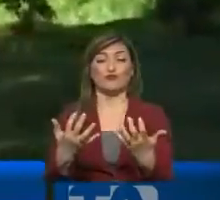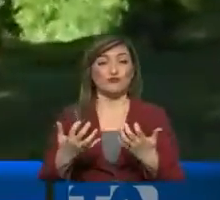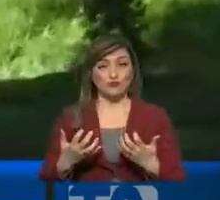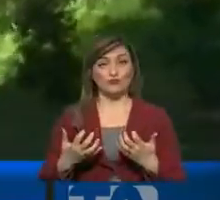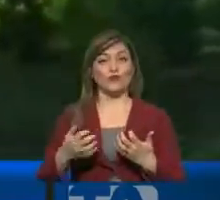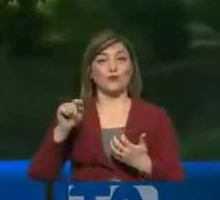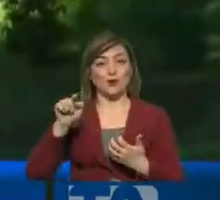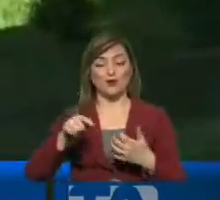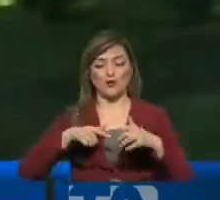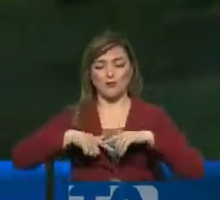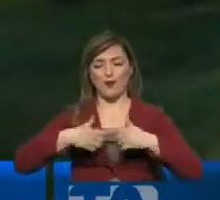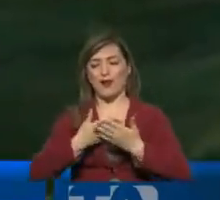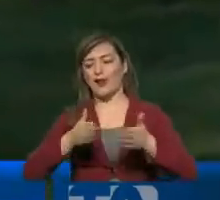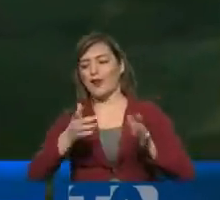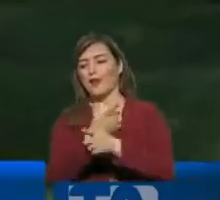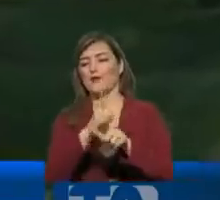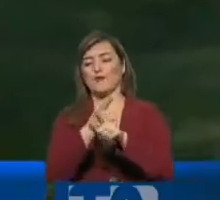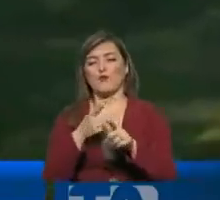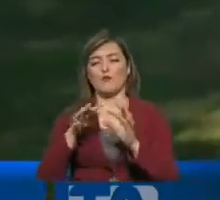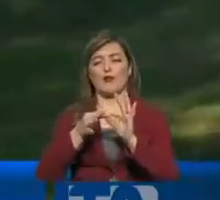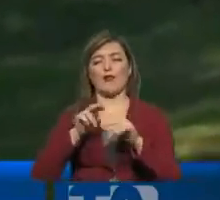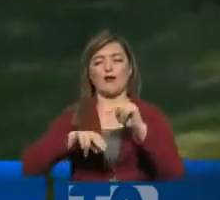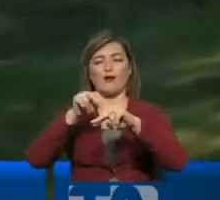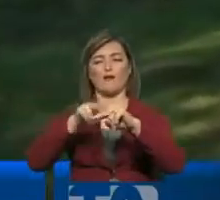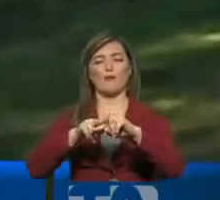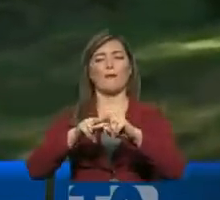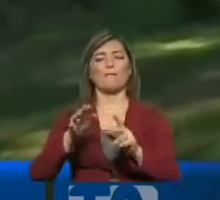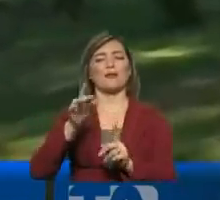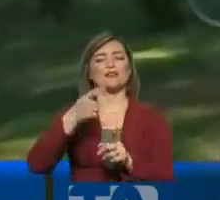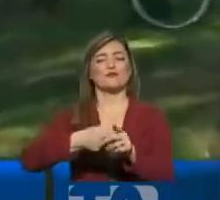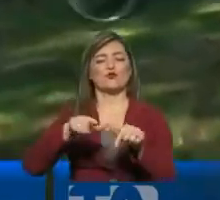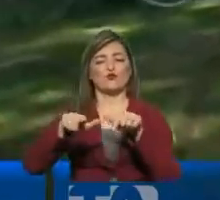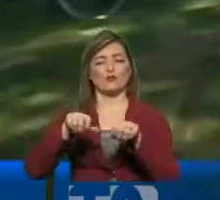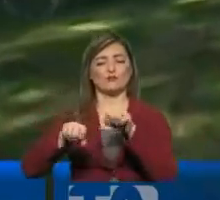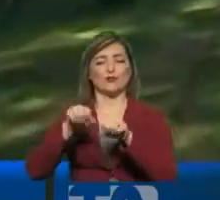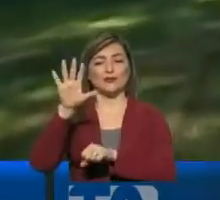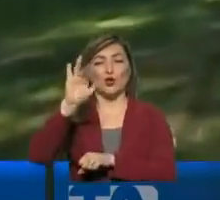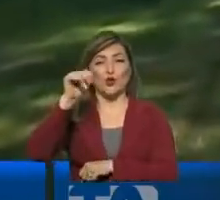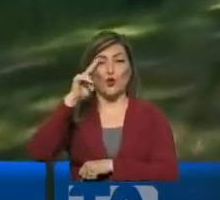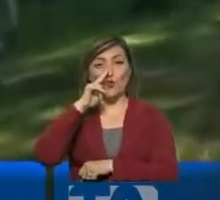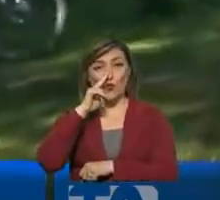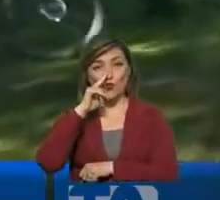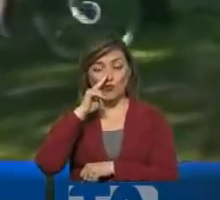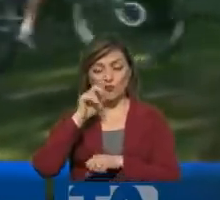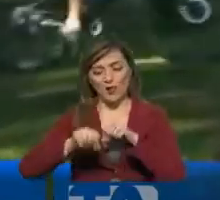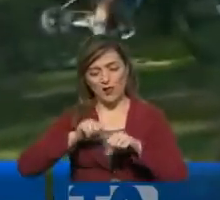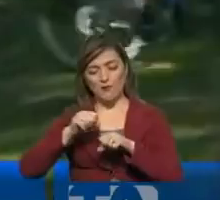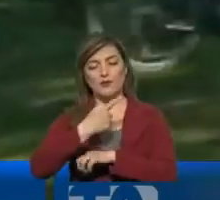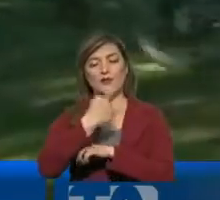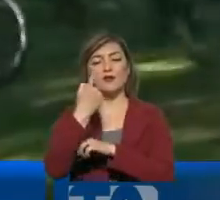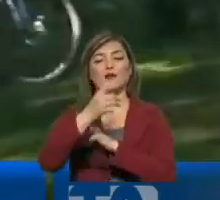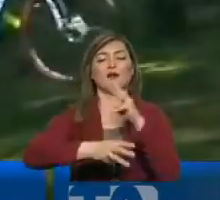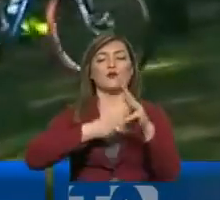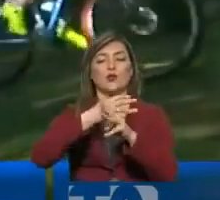pertinente habilitar este espacio justamente en este día. Y también el 5 de junio vamos a hacer una cicleada masiva por el Día Mundial del Medio